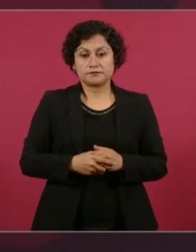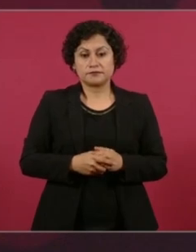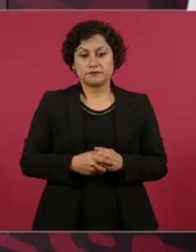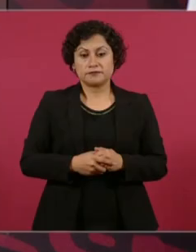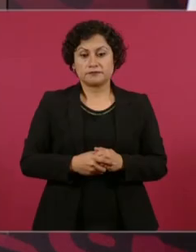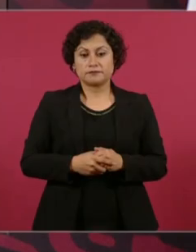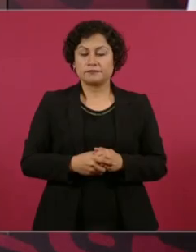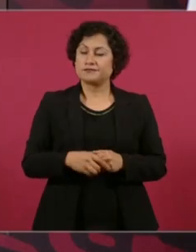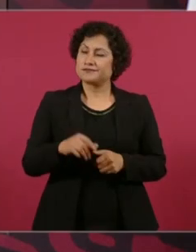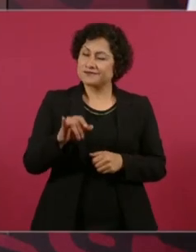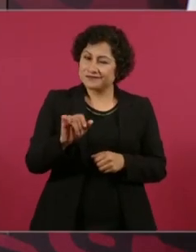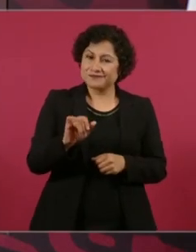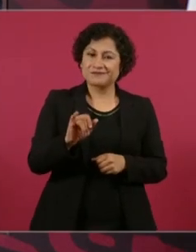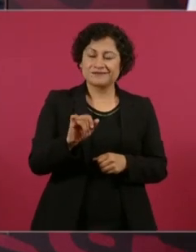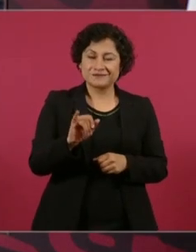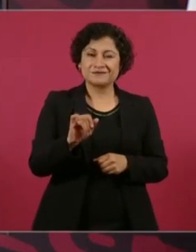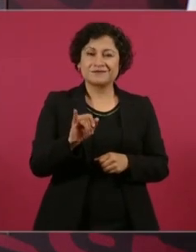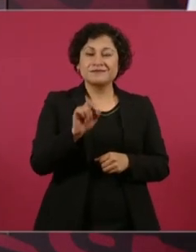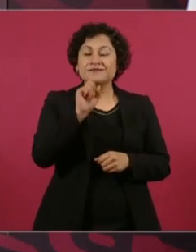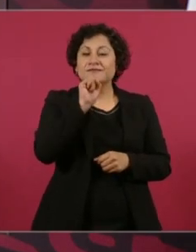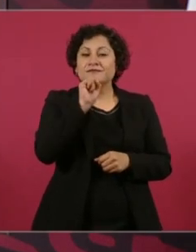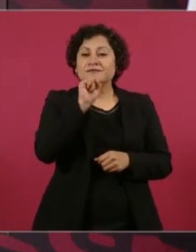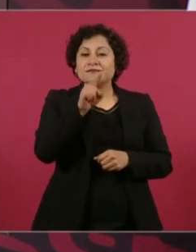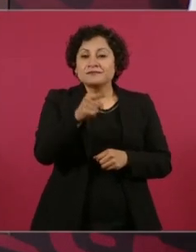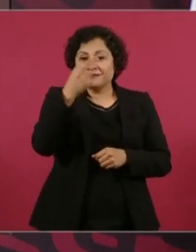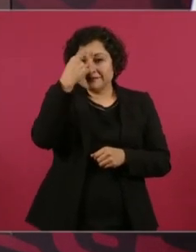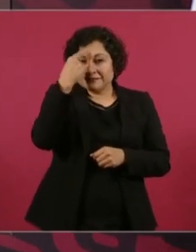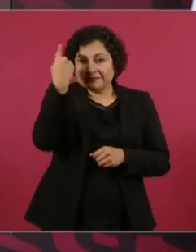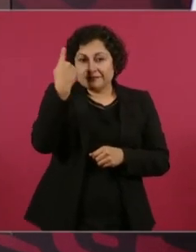sí y les hablara sobre